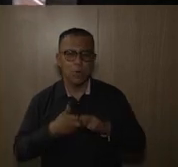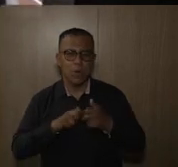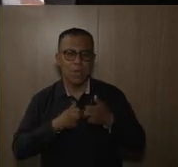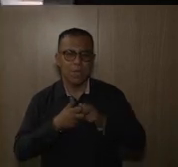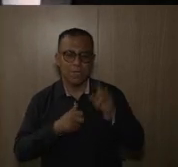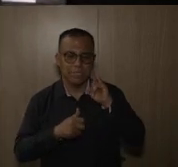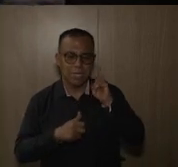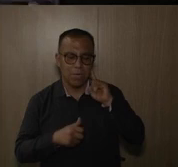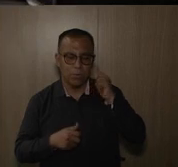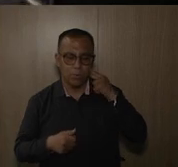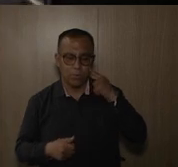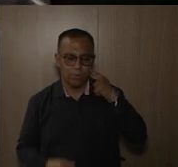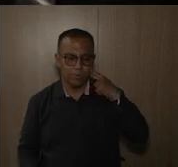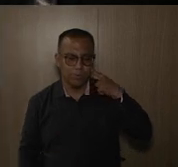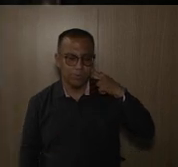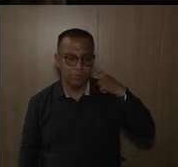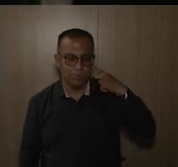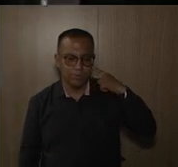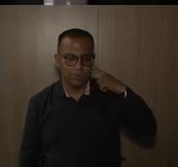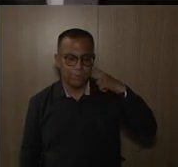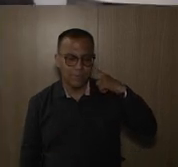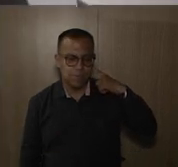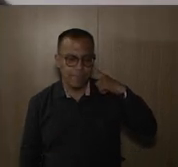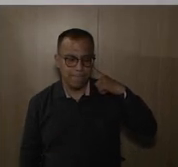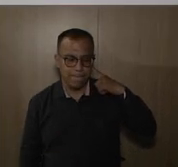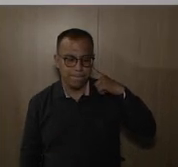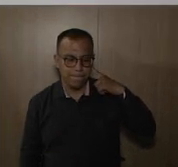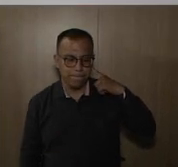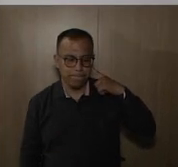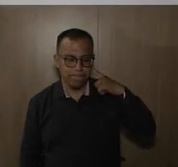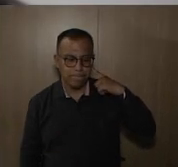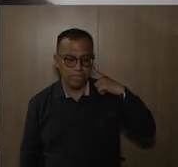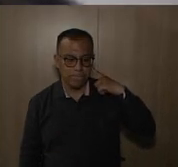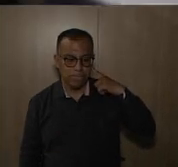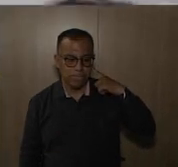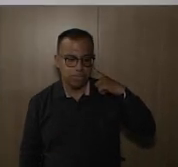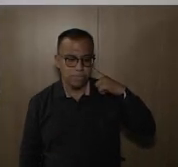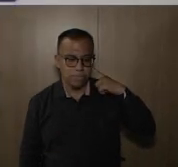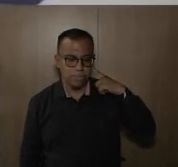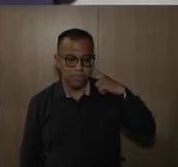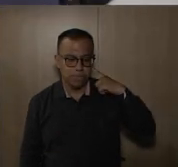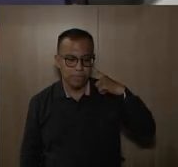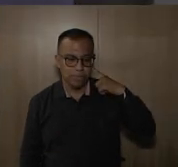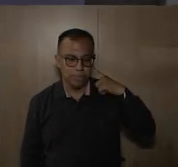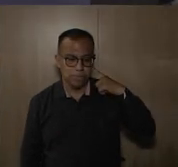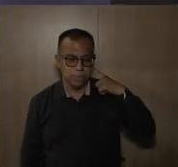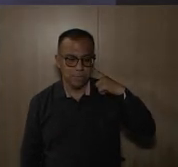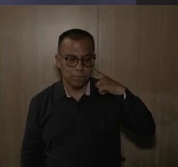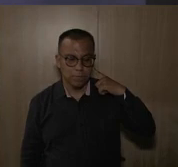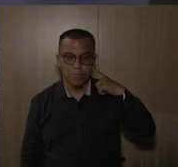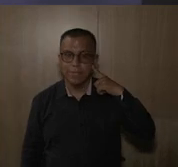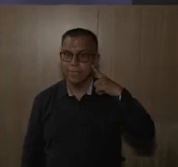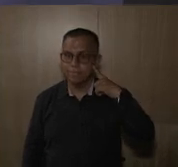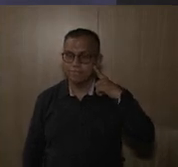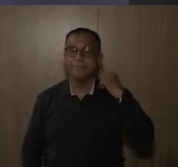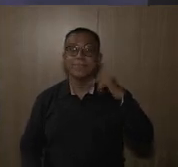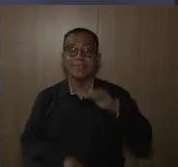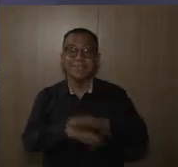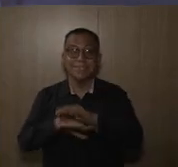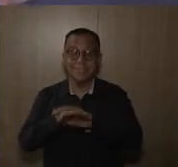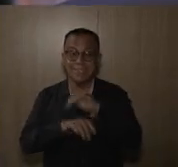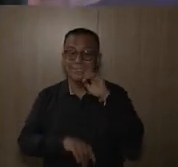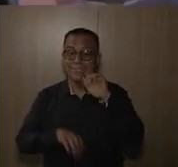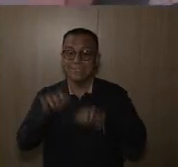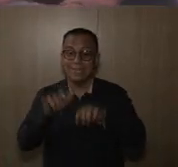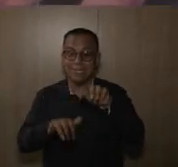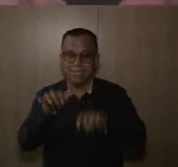puedes empezar por los secretarios técnicos de sala. Bueno, yo acojo la recomendación. Muchas gracias, bueno, Gina. Bueno, que estés bien. Secretarios técnicos de sala. Ellos